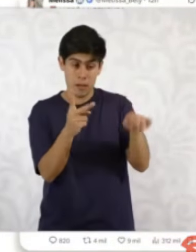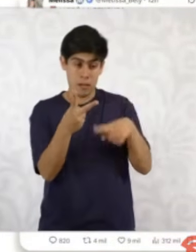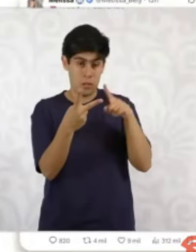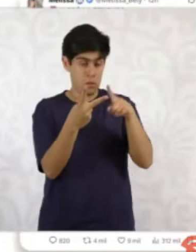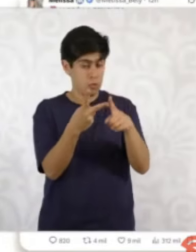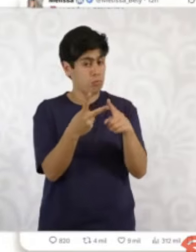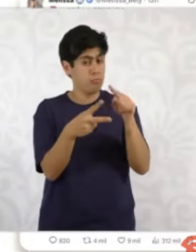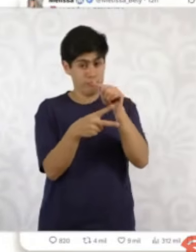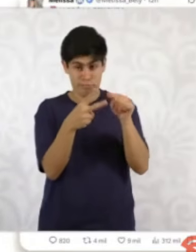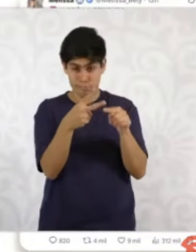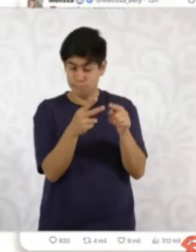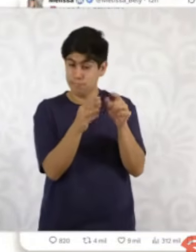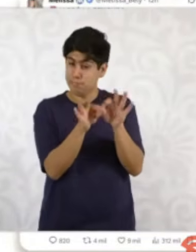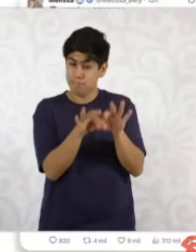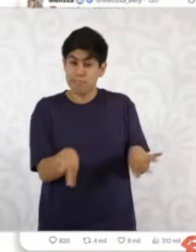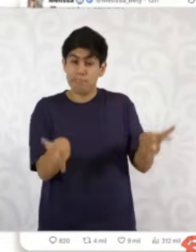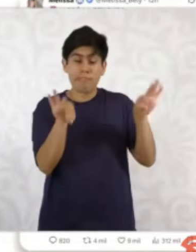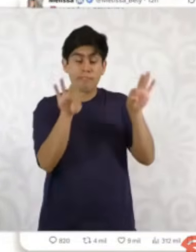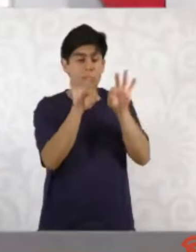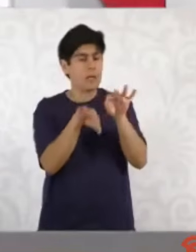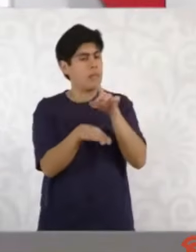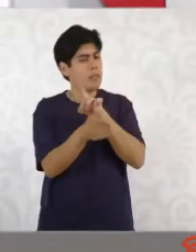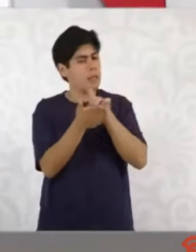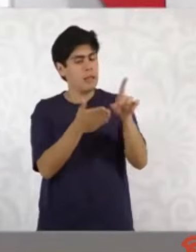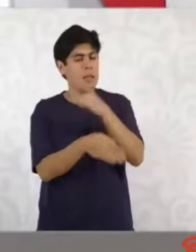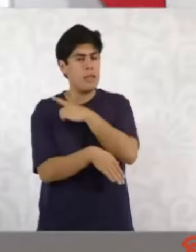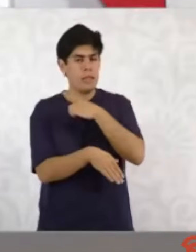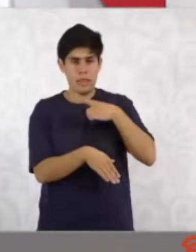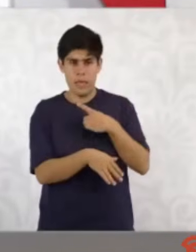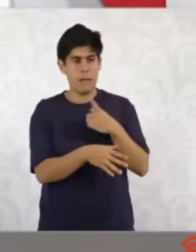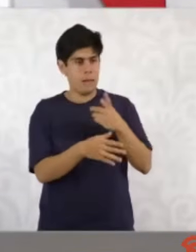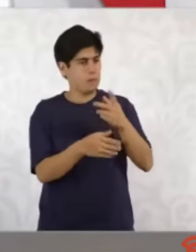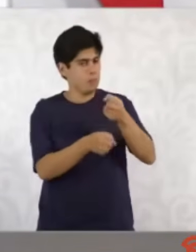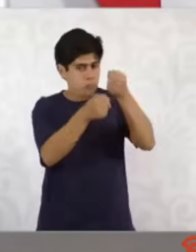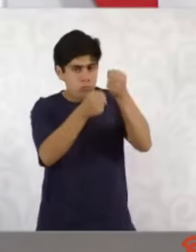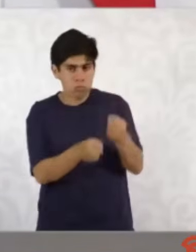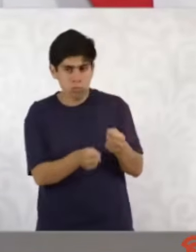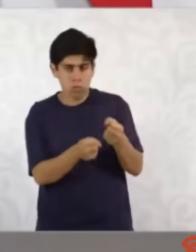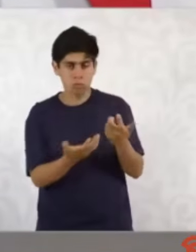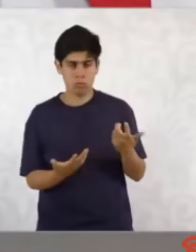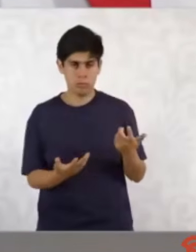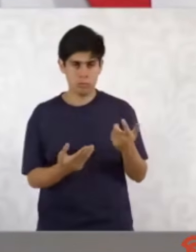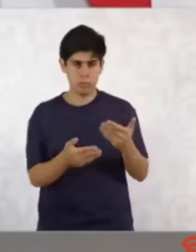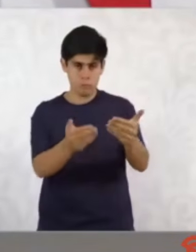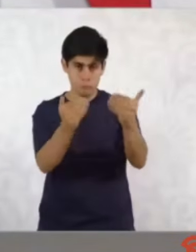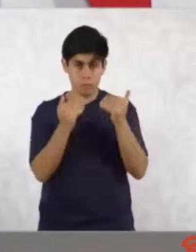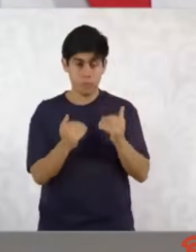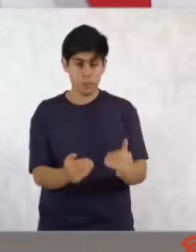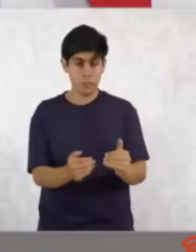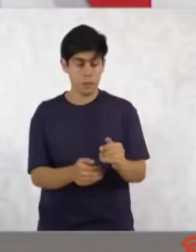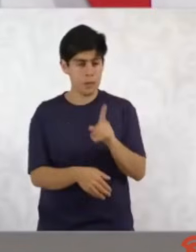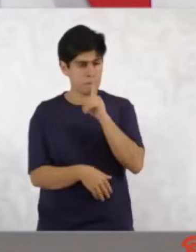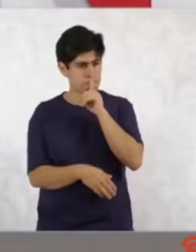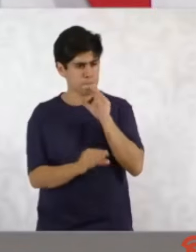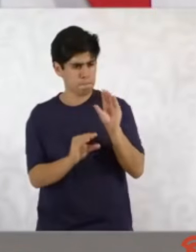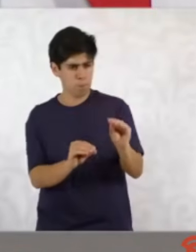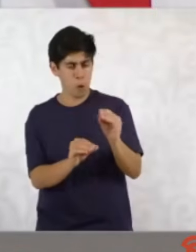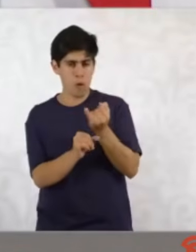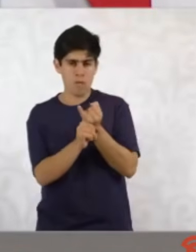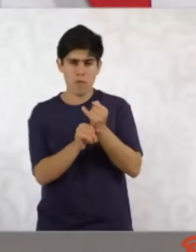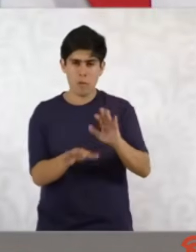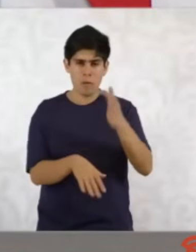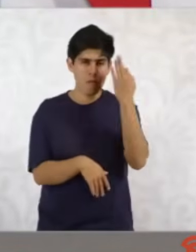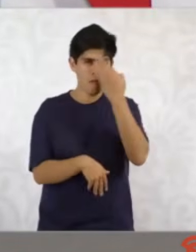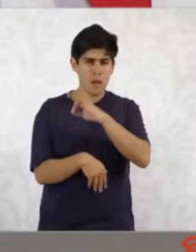que deben garantizarse de manera conjunta. La censura y la desinformación, las armas